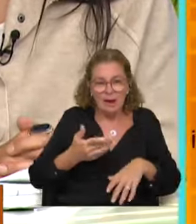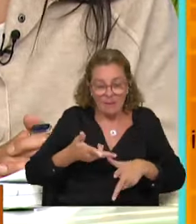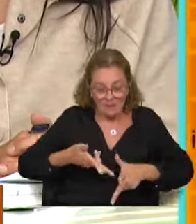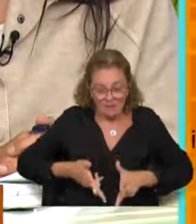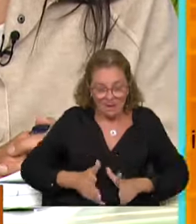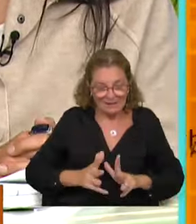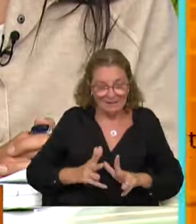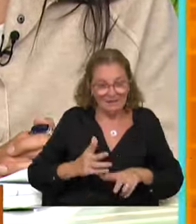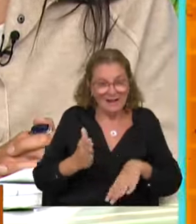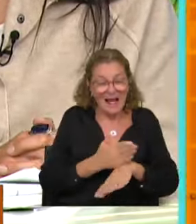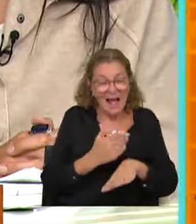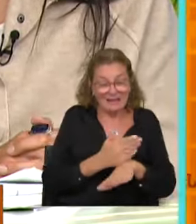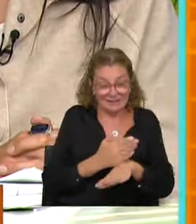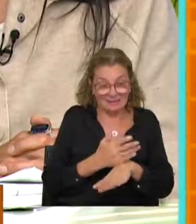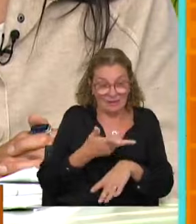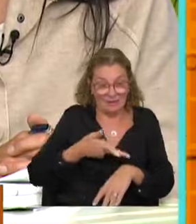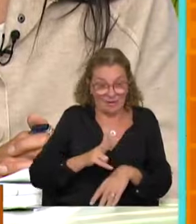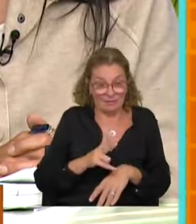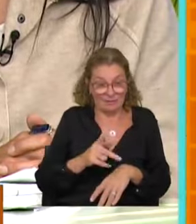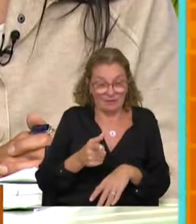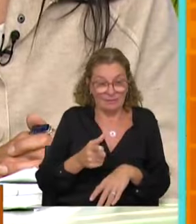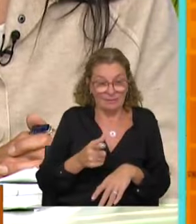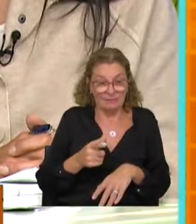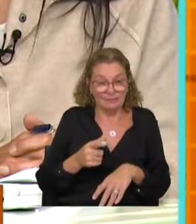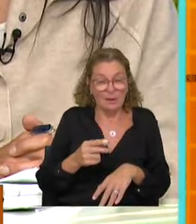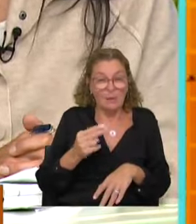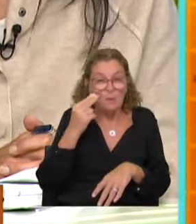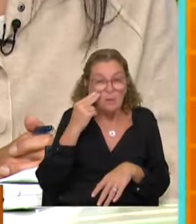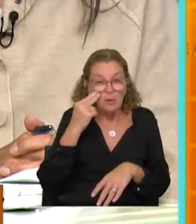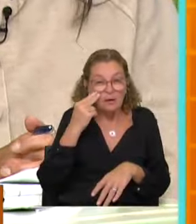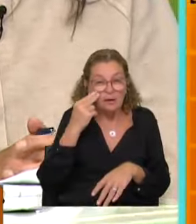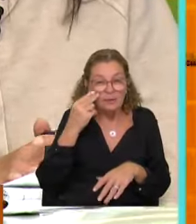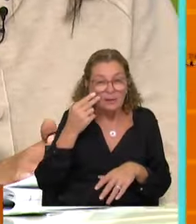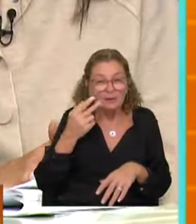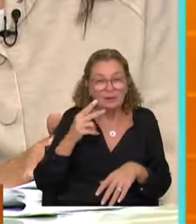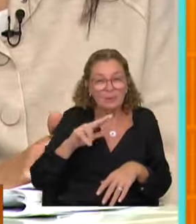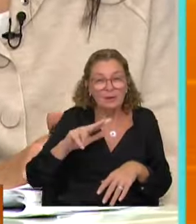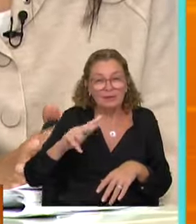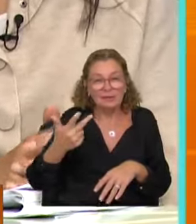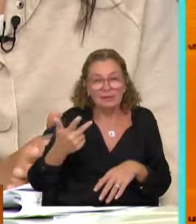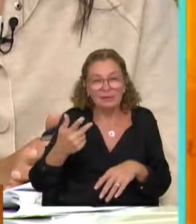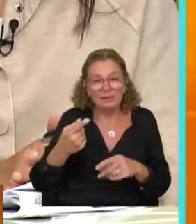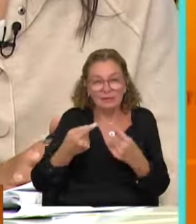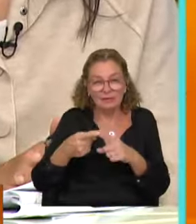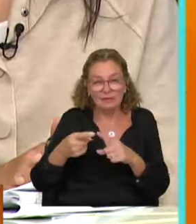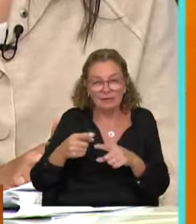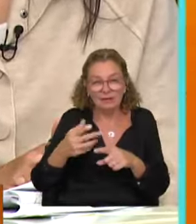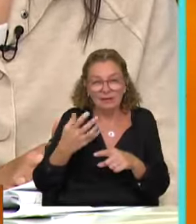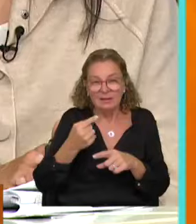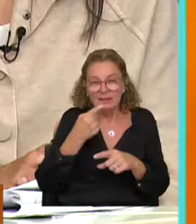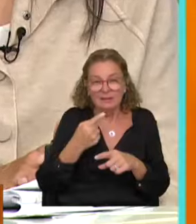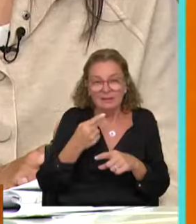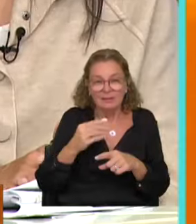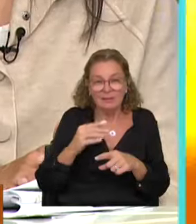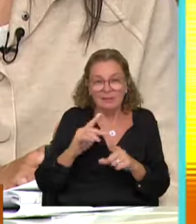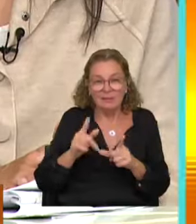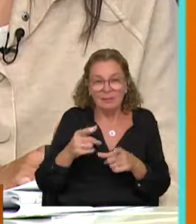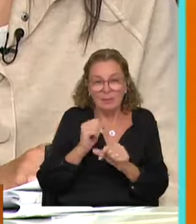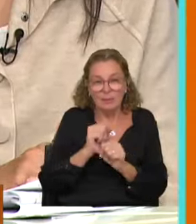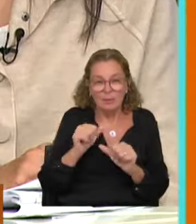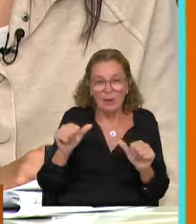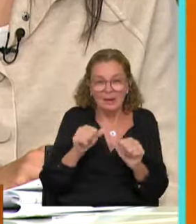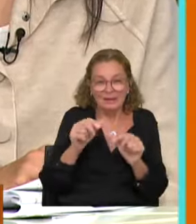y la segunda causa en ese grupo Son malformaciones congénitas las terceras son causas que están mal definidas que a eso también podemos